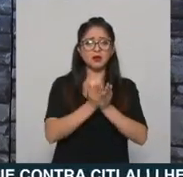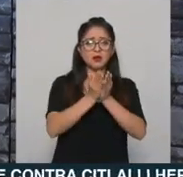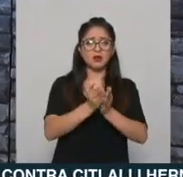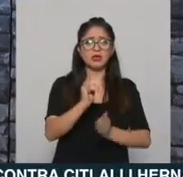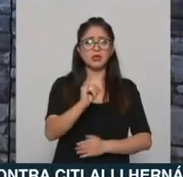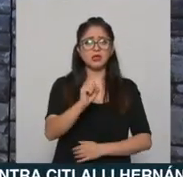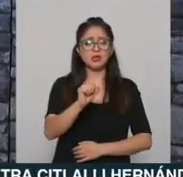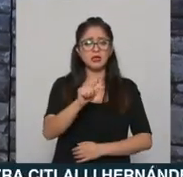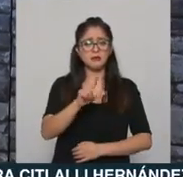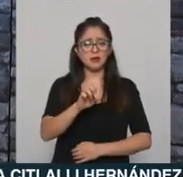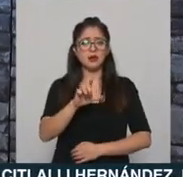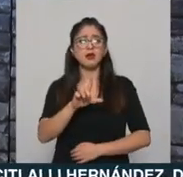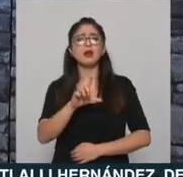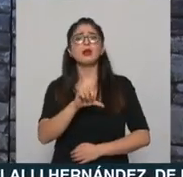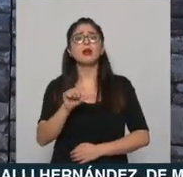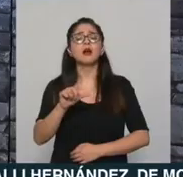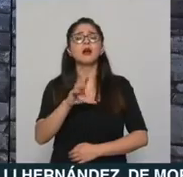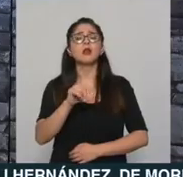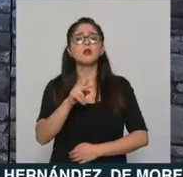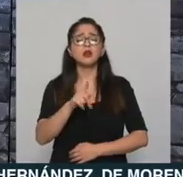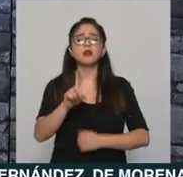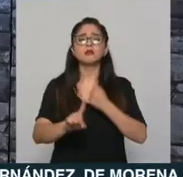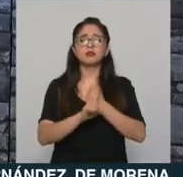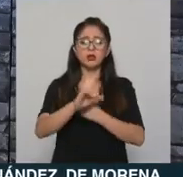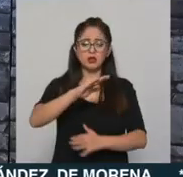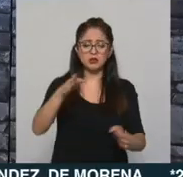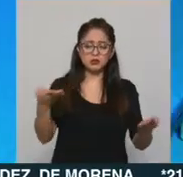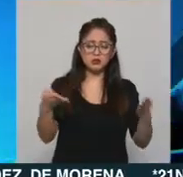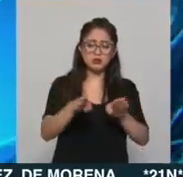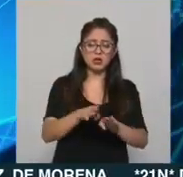que provocó el cierre de calles en el centro histórico. Mire qué historia.